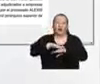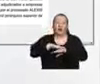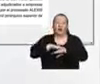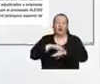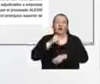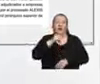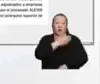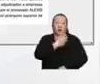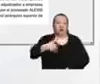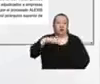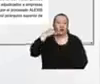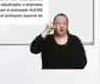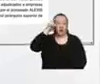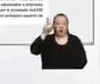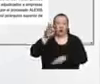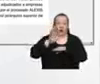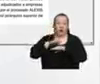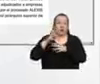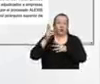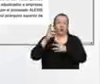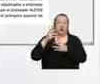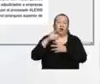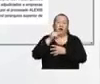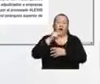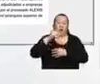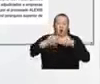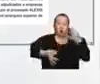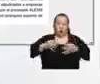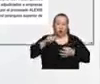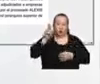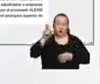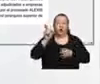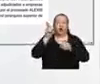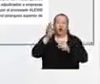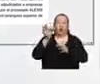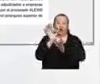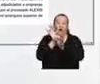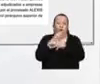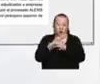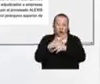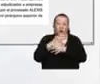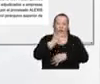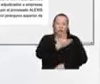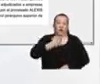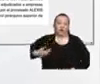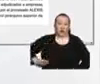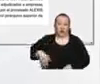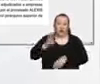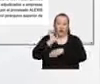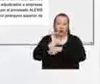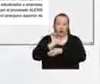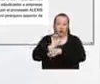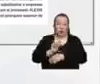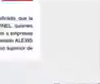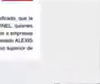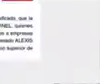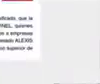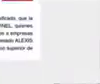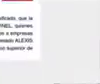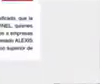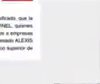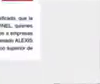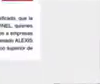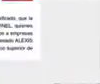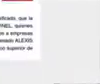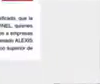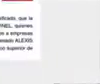vicente correa delgado el procesador rafael vicente correa delgado ejerció sus funciones como presidente constitucional de la república del ecuador- 2007 2017